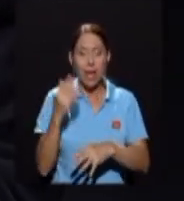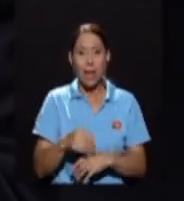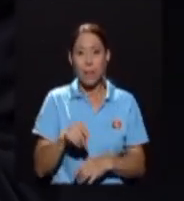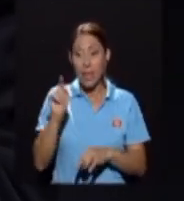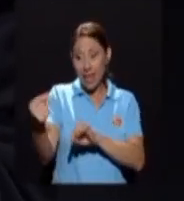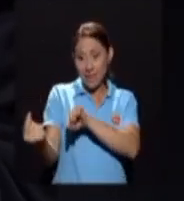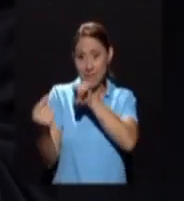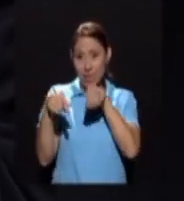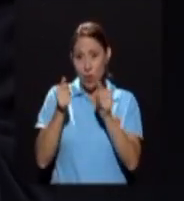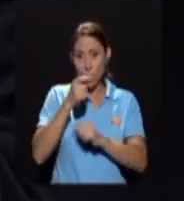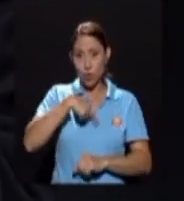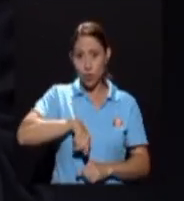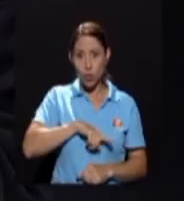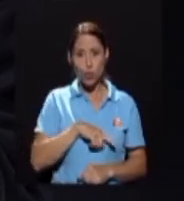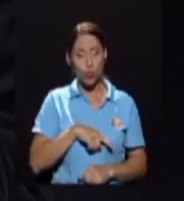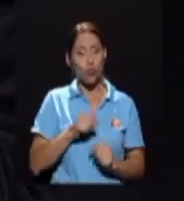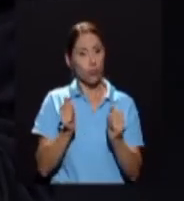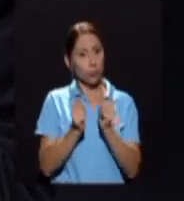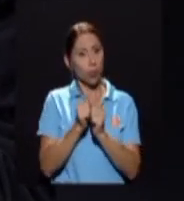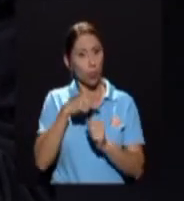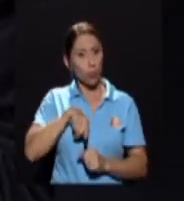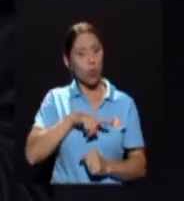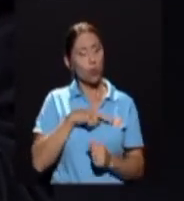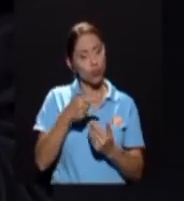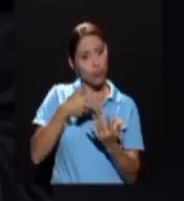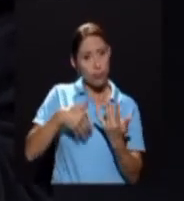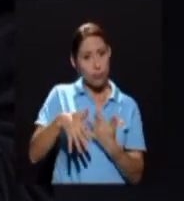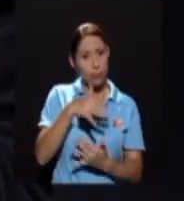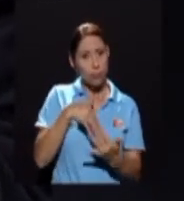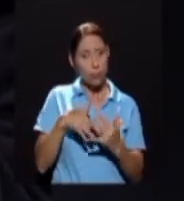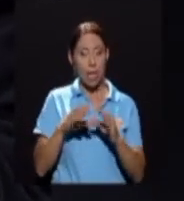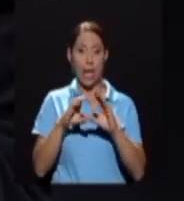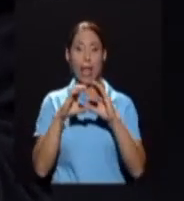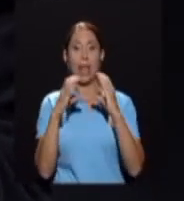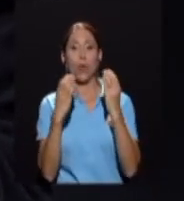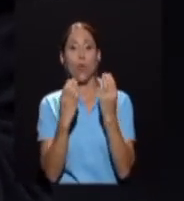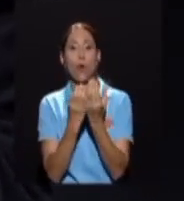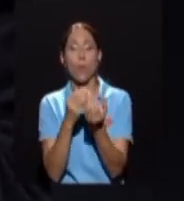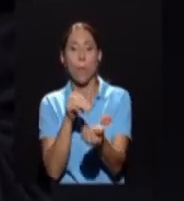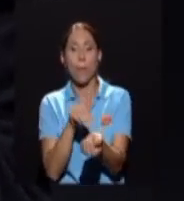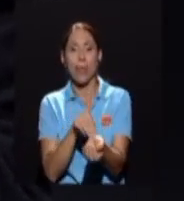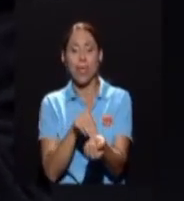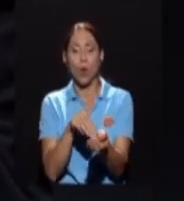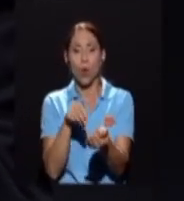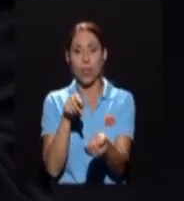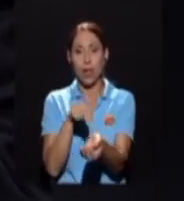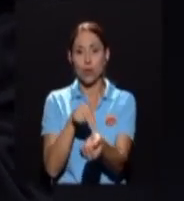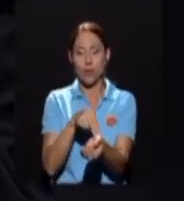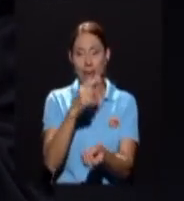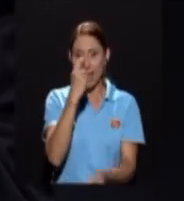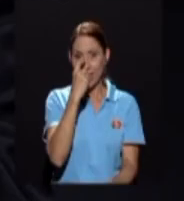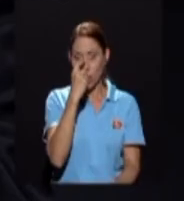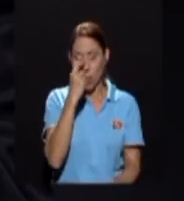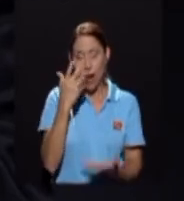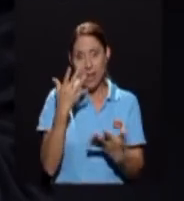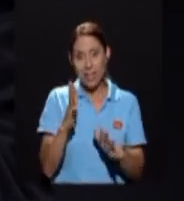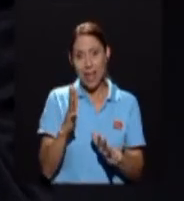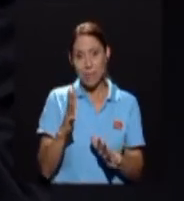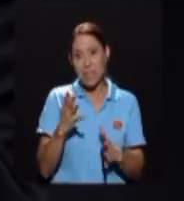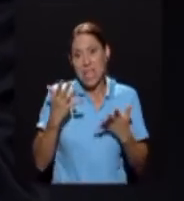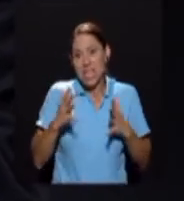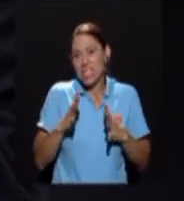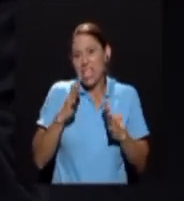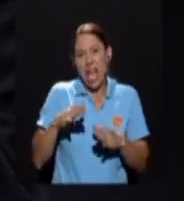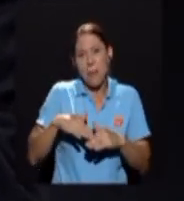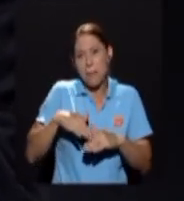nosotros. El cuerpo médico del Calderón Guardia entonces, que ya probablemente la mitad o más de la mitad ya se han pensionado,